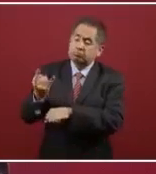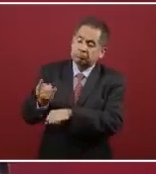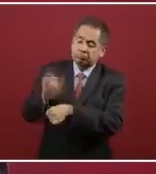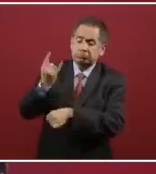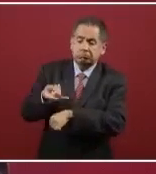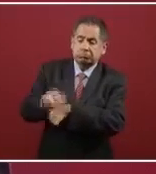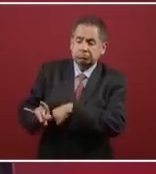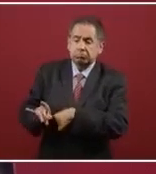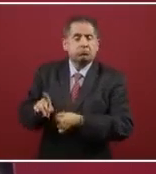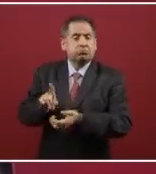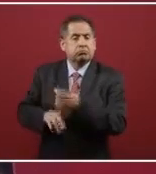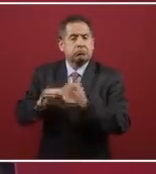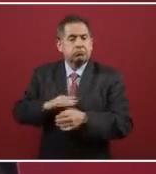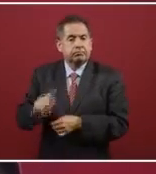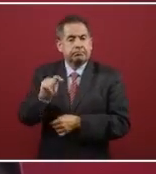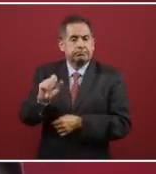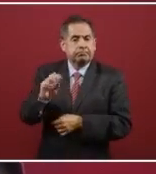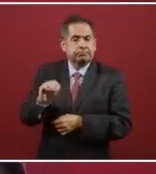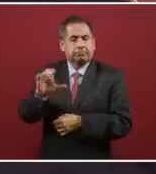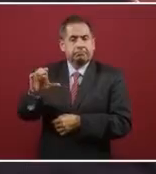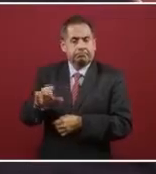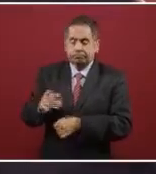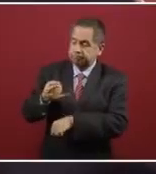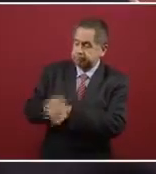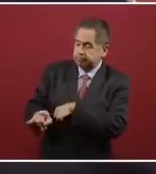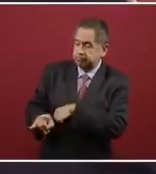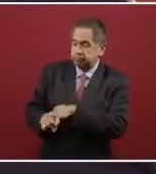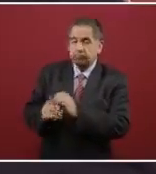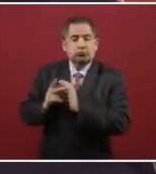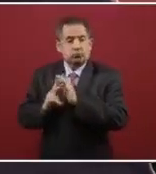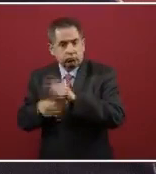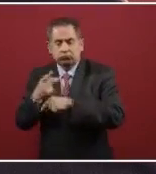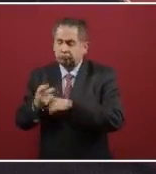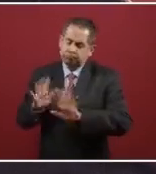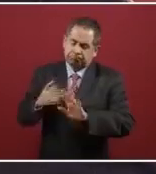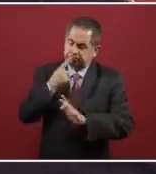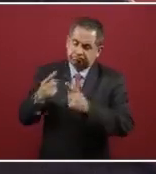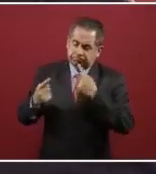los acuerdos del Tratado de Libre Comercio y quieran reabrir la negociación.